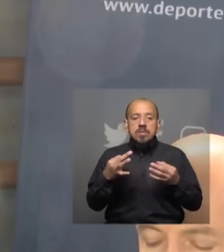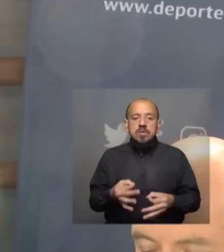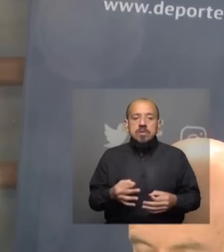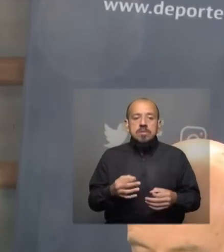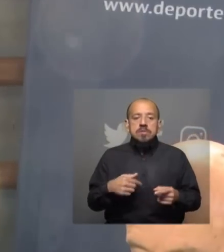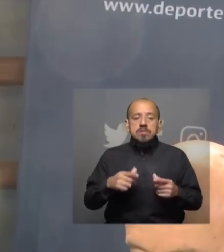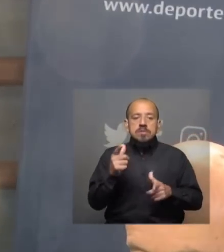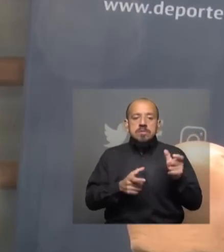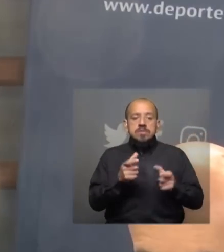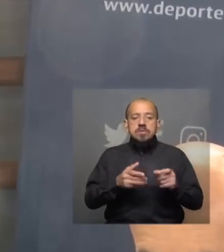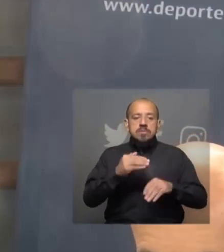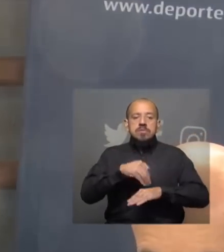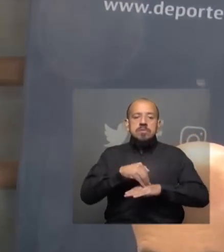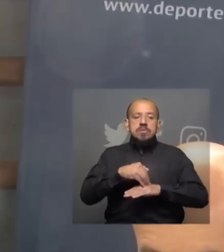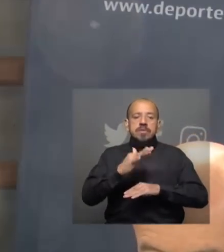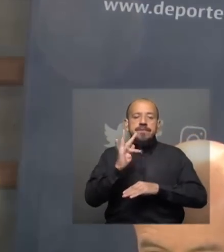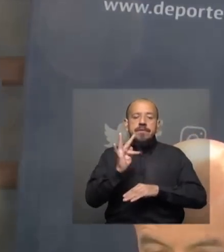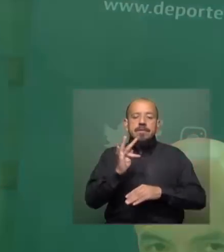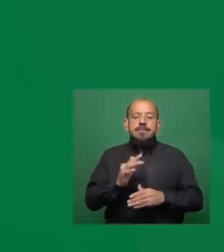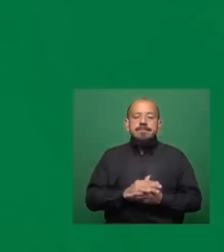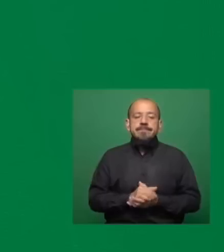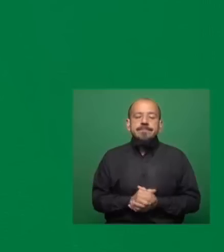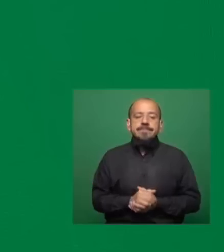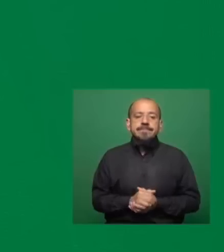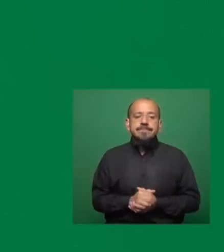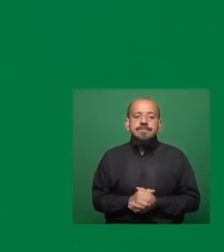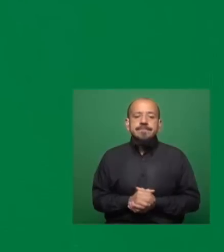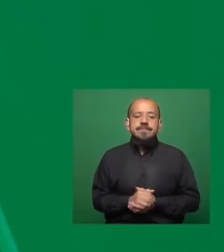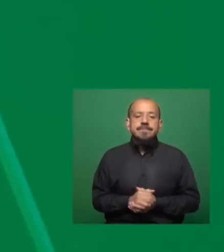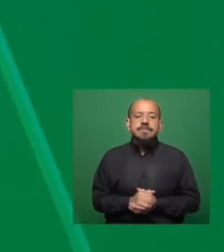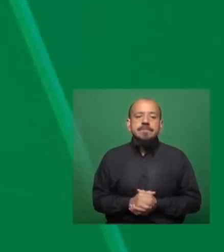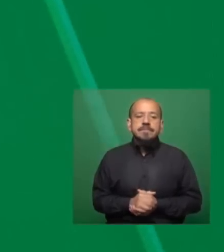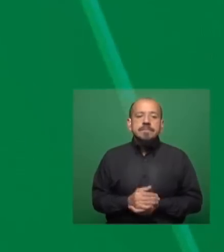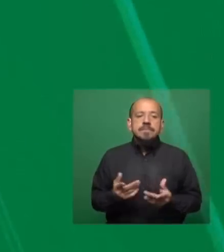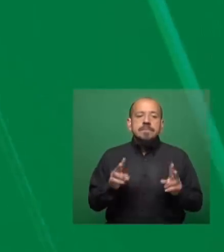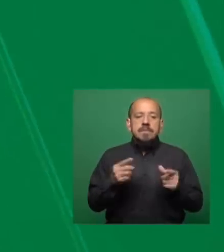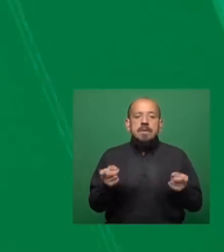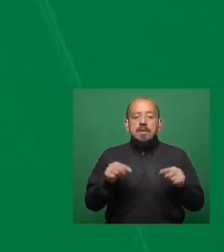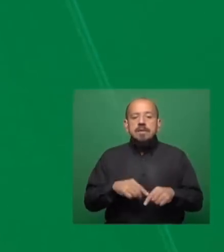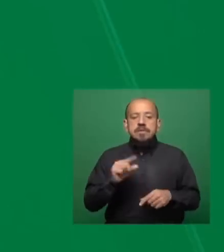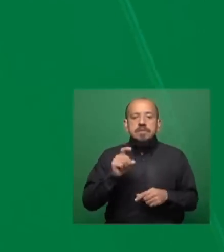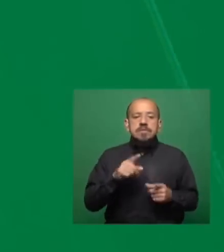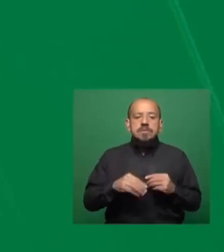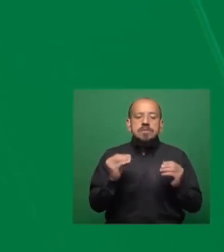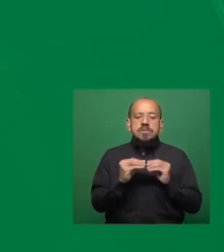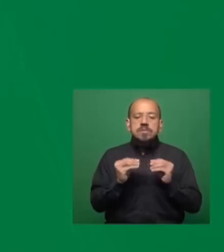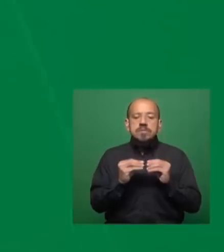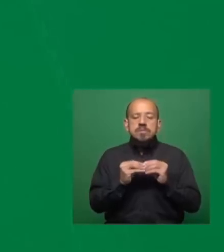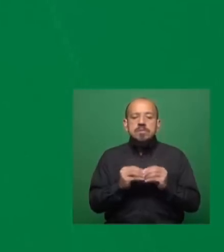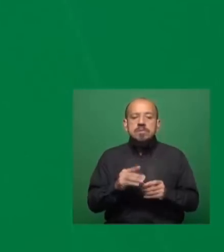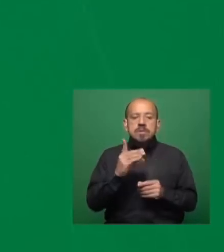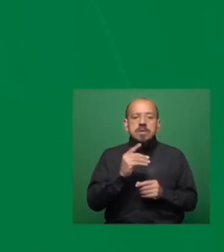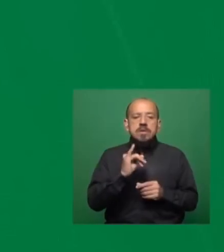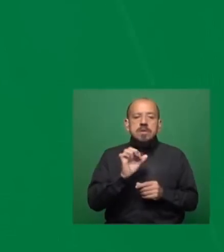de los vecinos del municipio momento de Volver al tema del agua y de recibir a nuestro compañero Diego